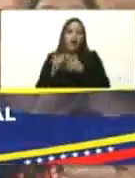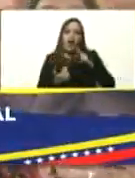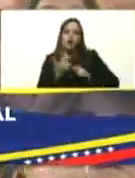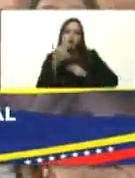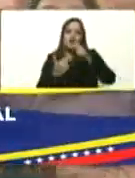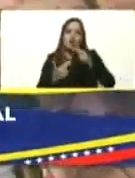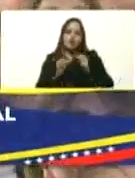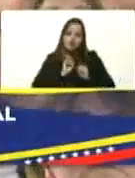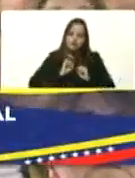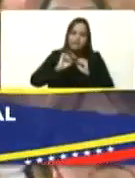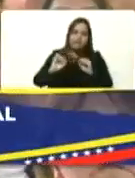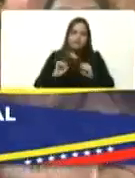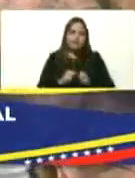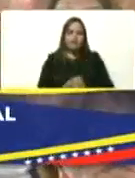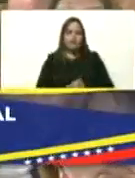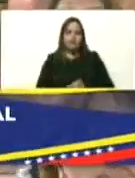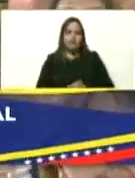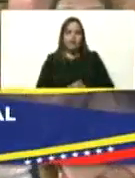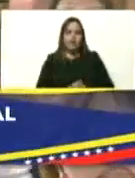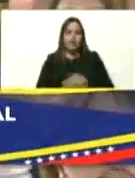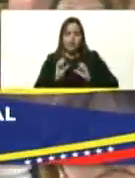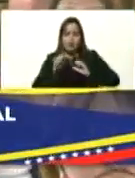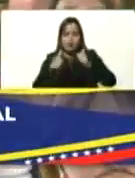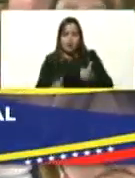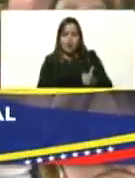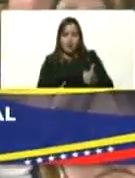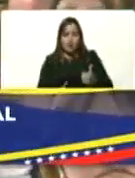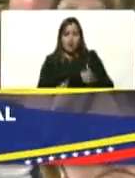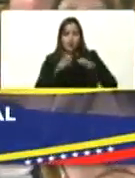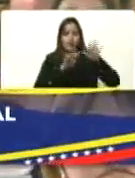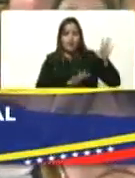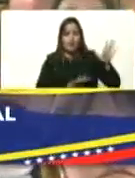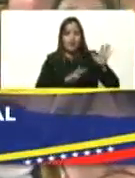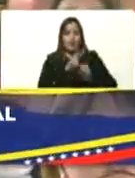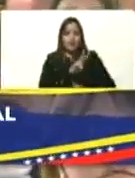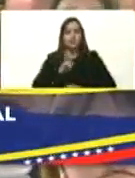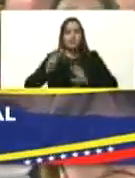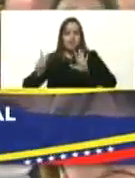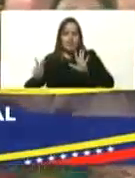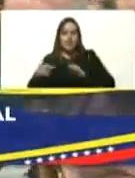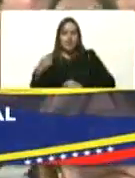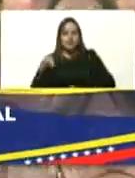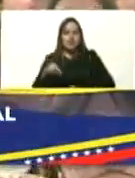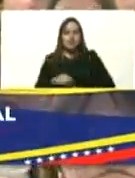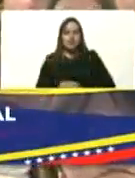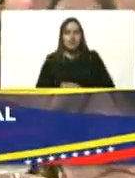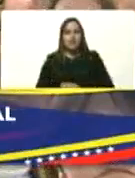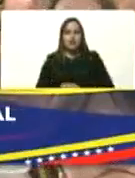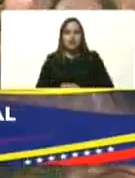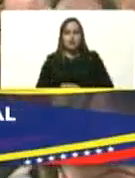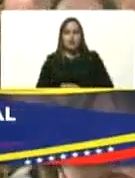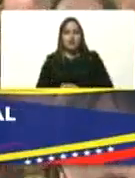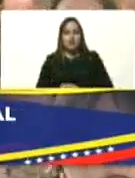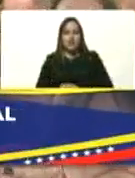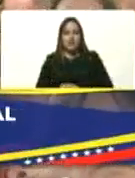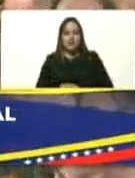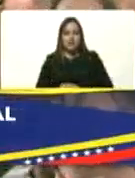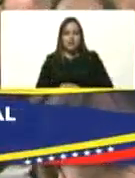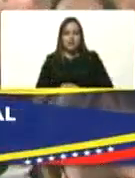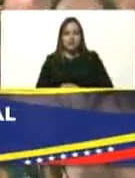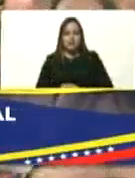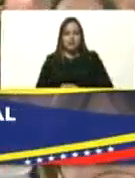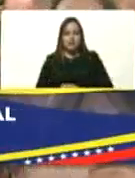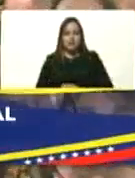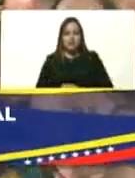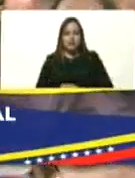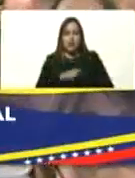de la resistencia, que a partir de estas 927 medidas coercitivas laterales de este bloqueo han sido